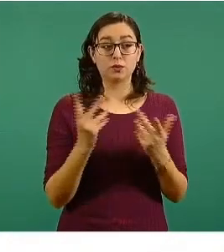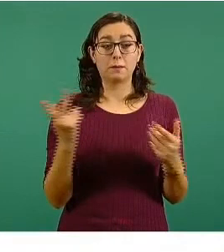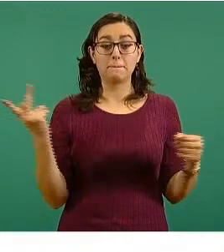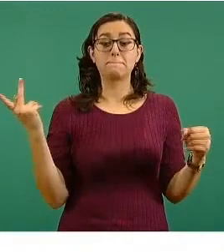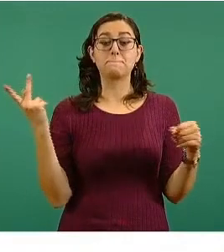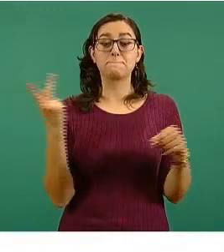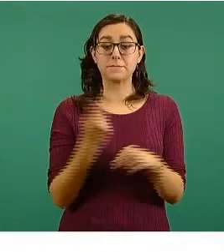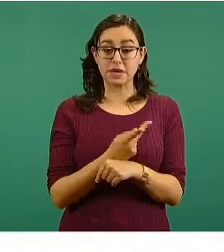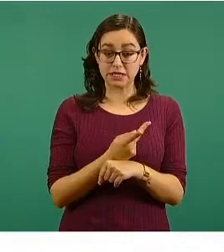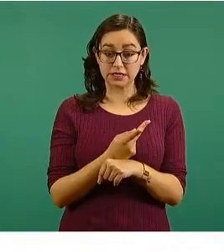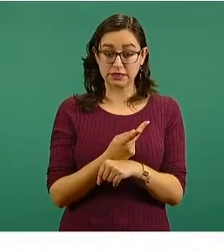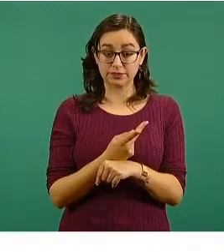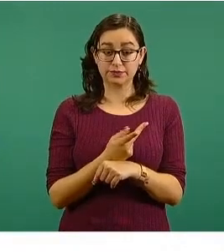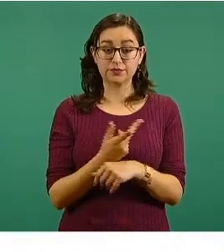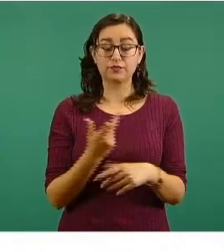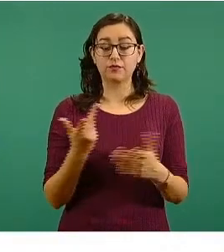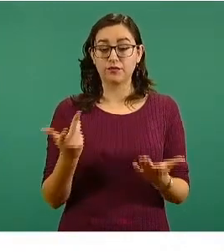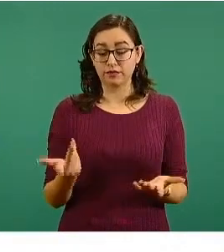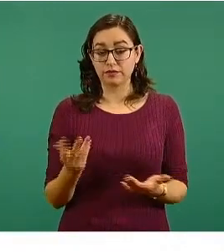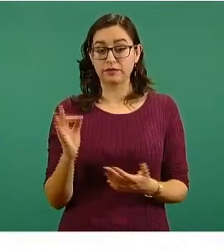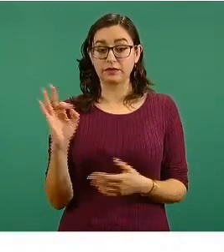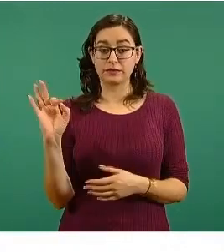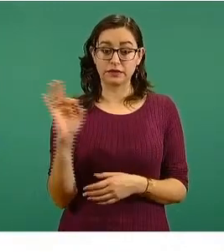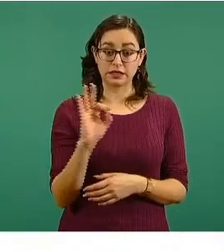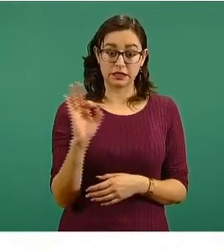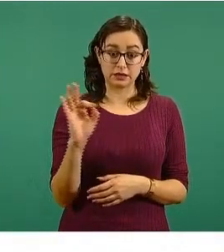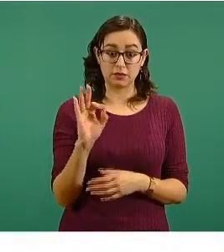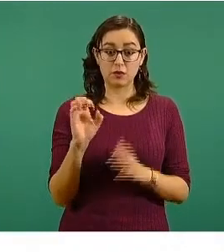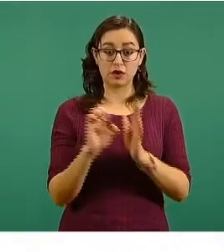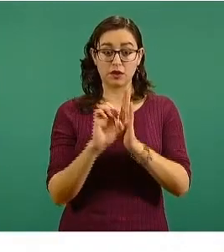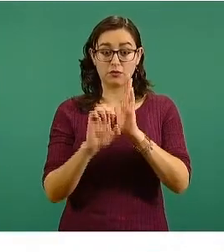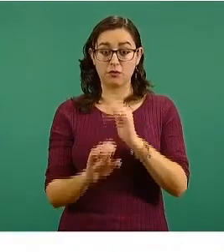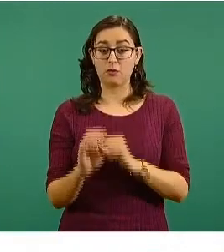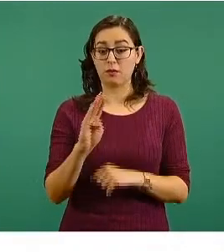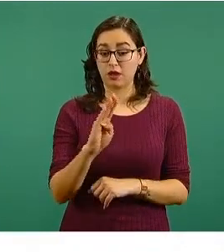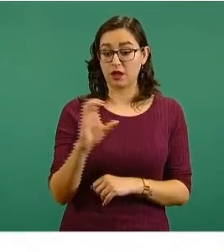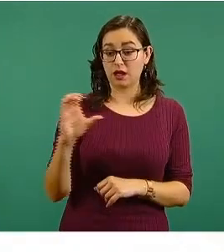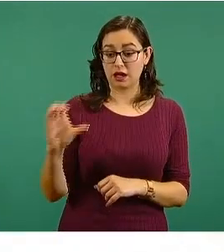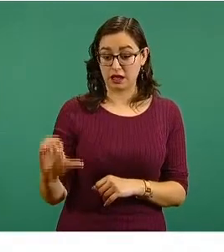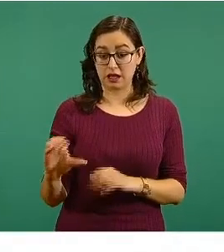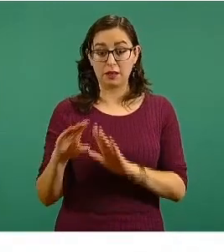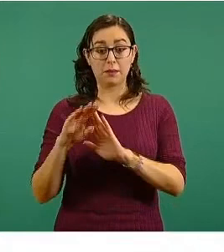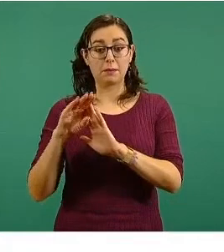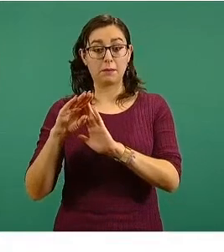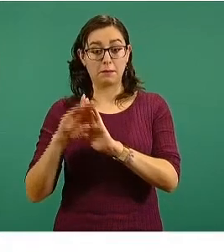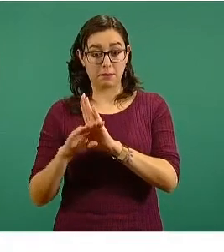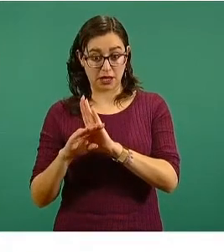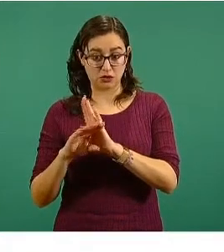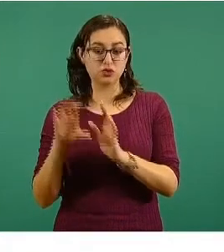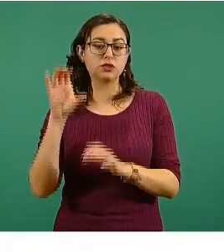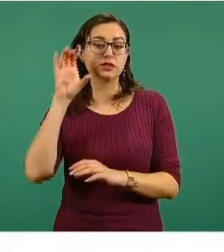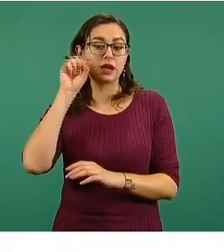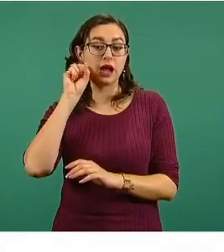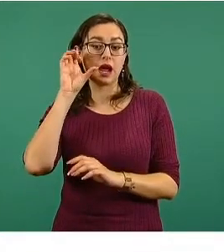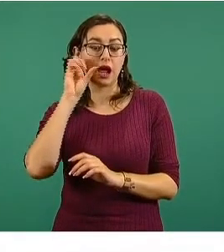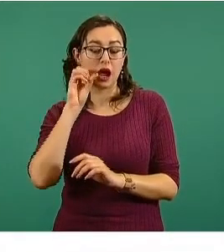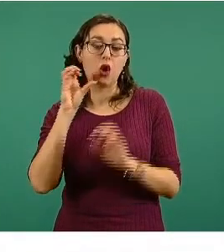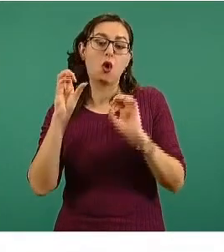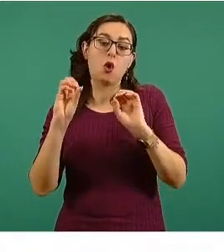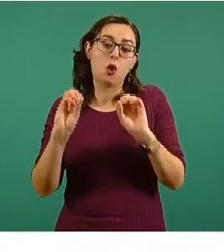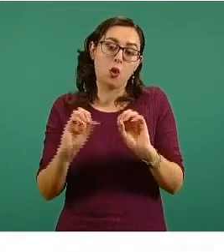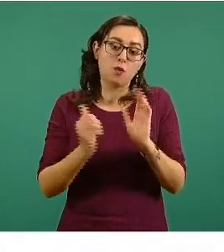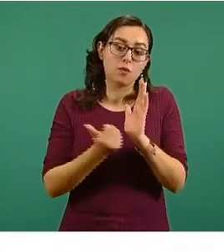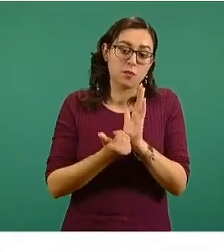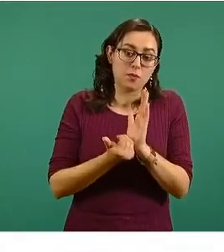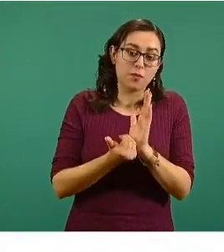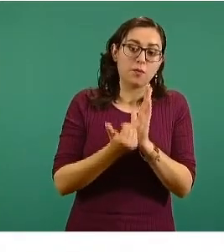de disminuir su riesgo, como puede ser el estado de Baja California, o están incrementando su riesgo